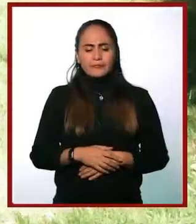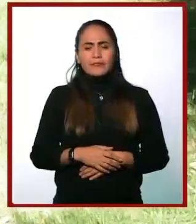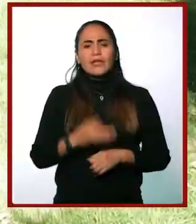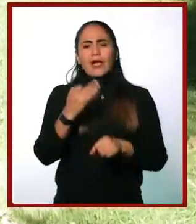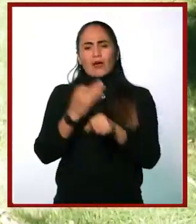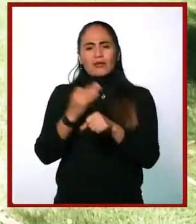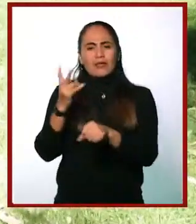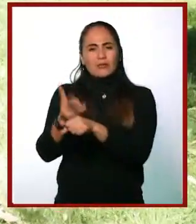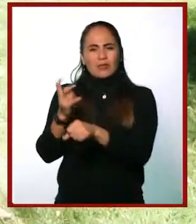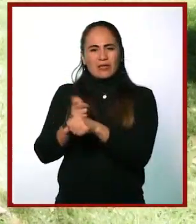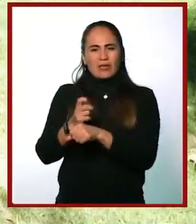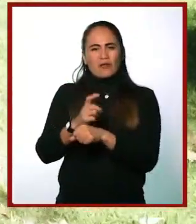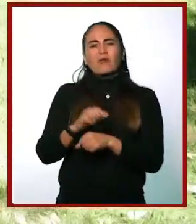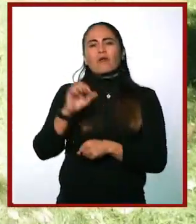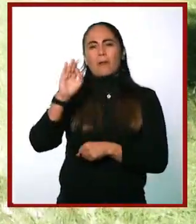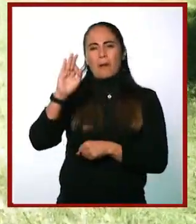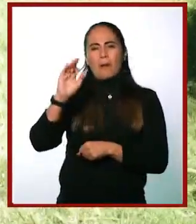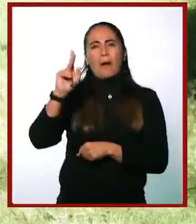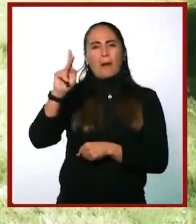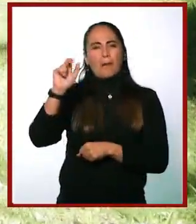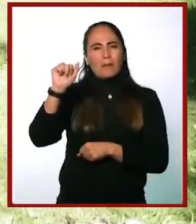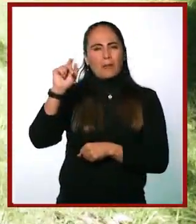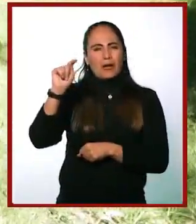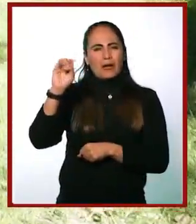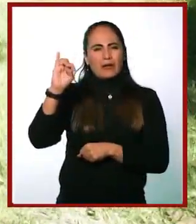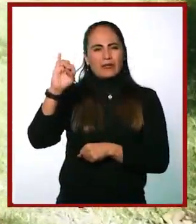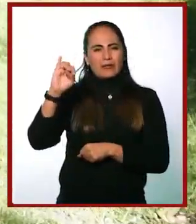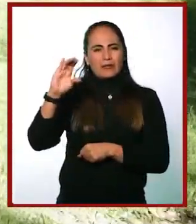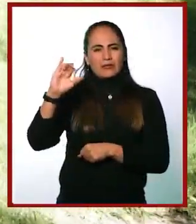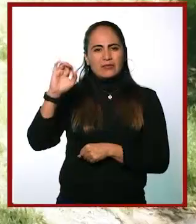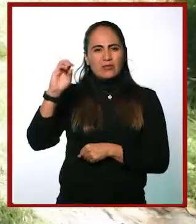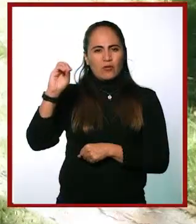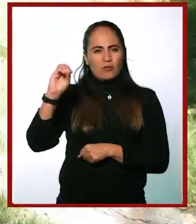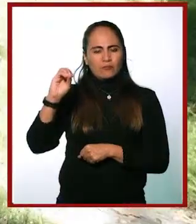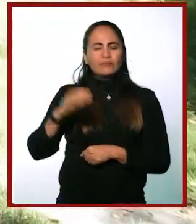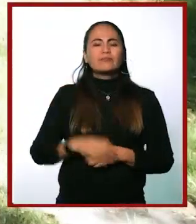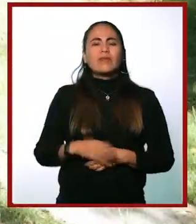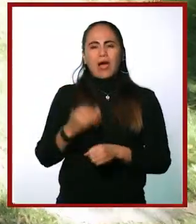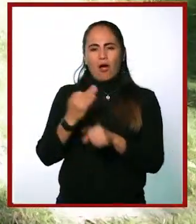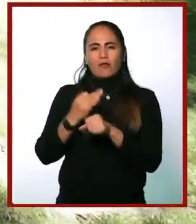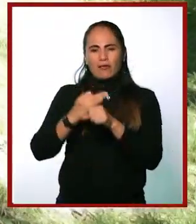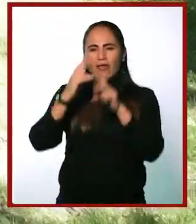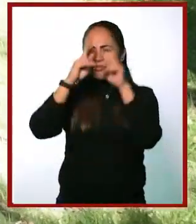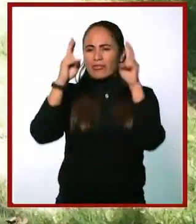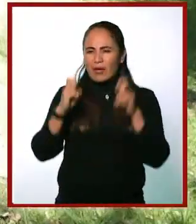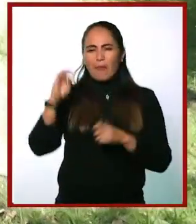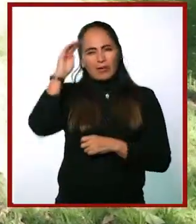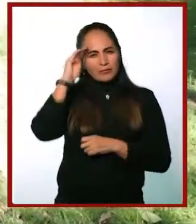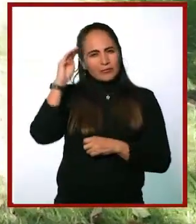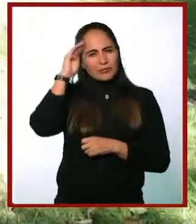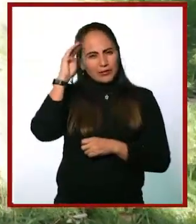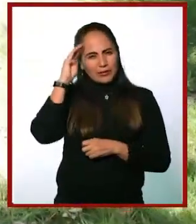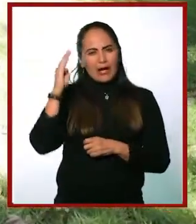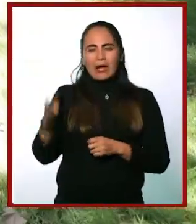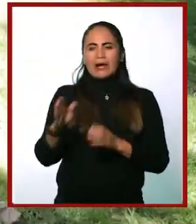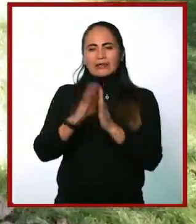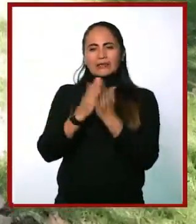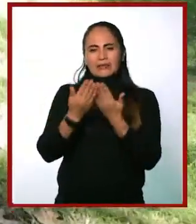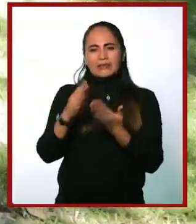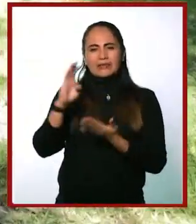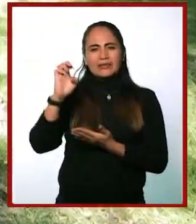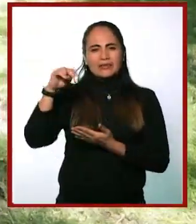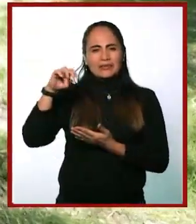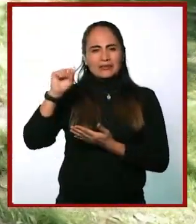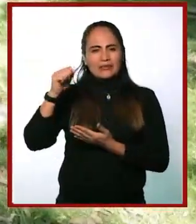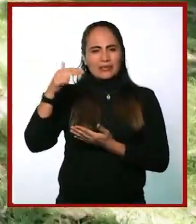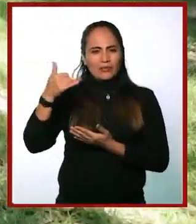Tenemos como invitado al doctor Patricio Chávez, con quien reflexionaremos en torno a este tema. En uno de sus ensayos más recientes, el